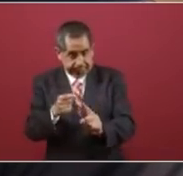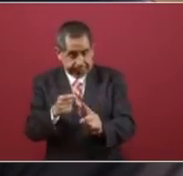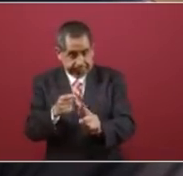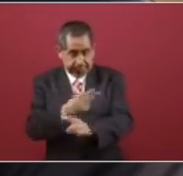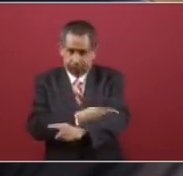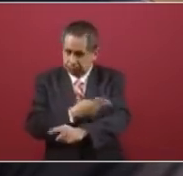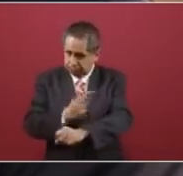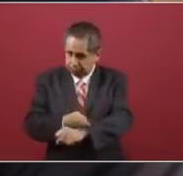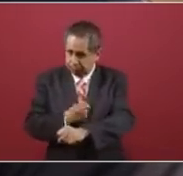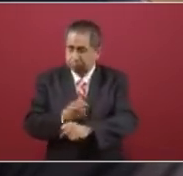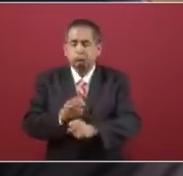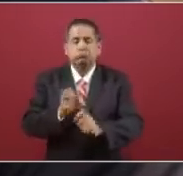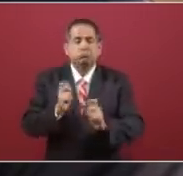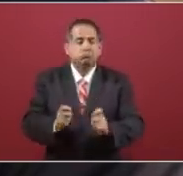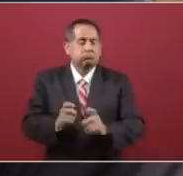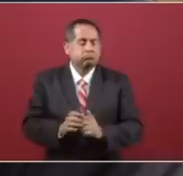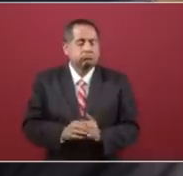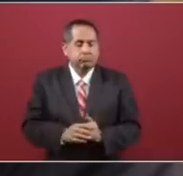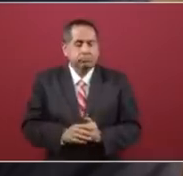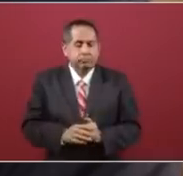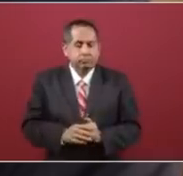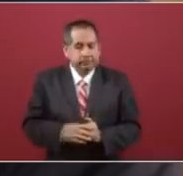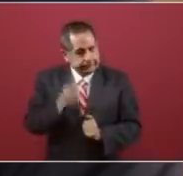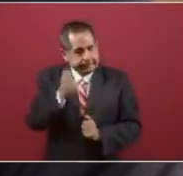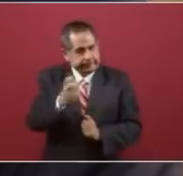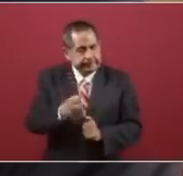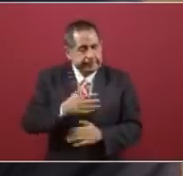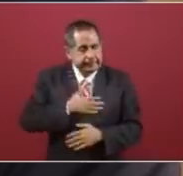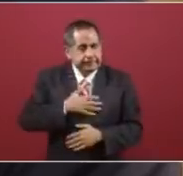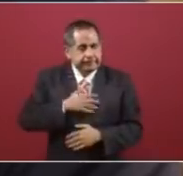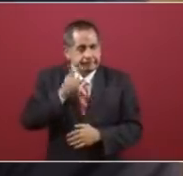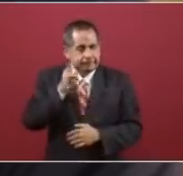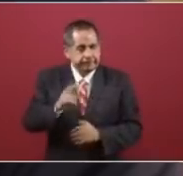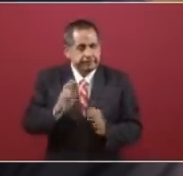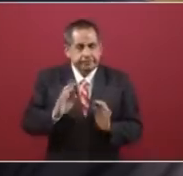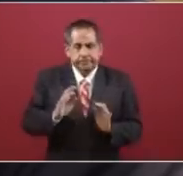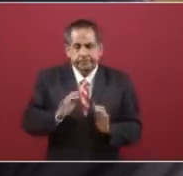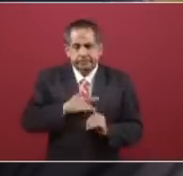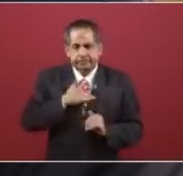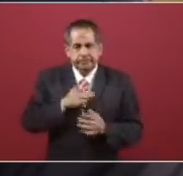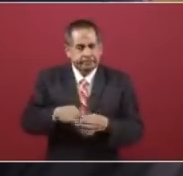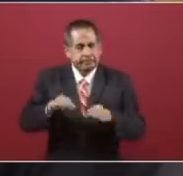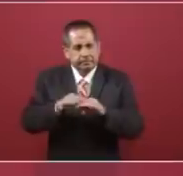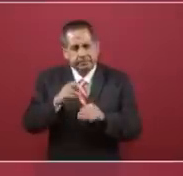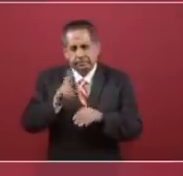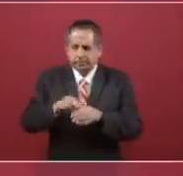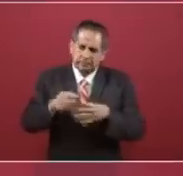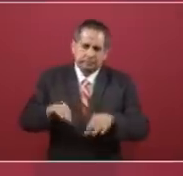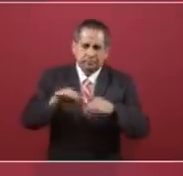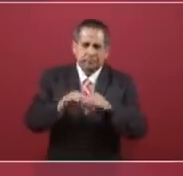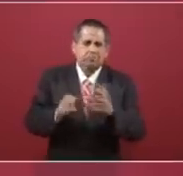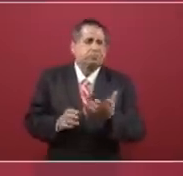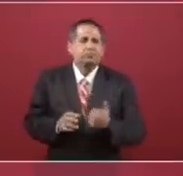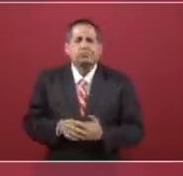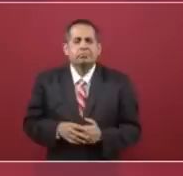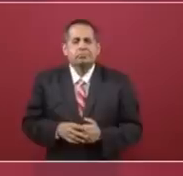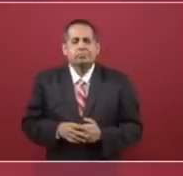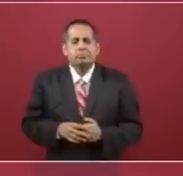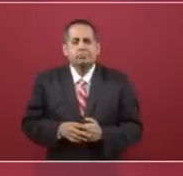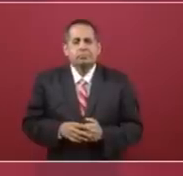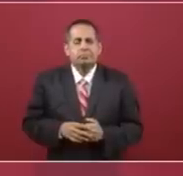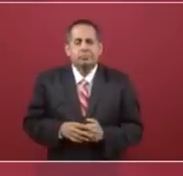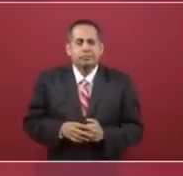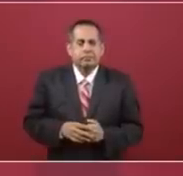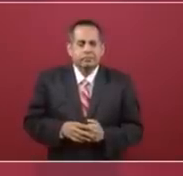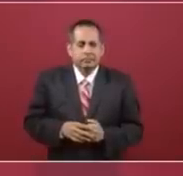honrada, hm. O sea, eso es lo que yo estimo más importante, o sea, eh